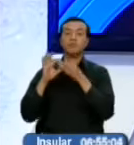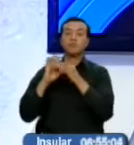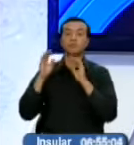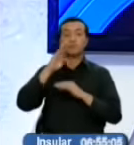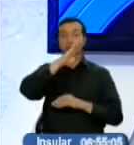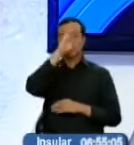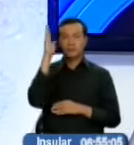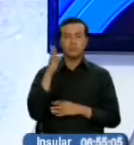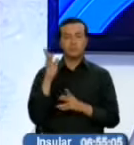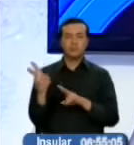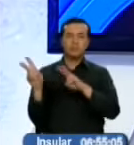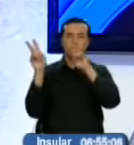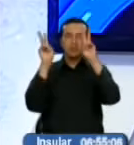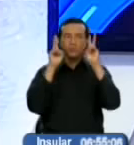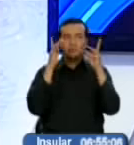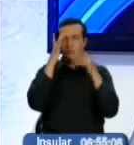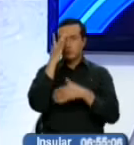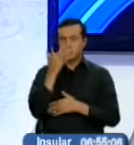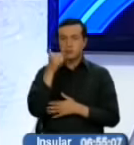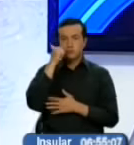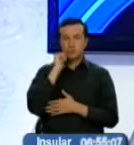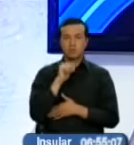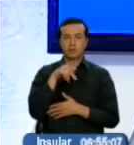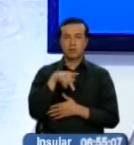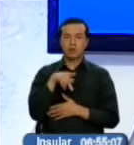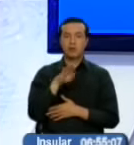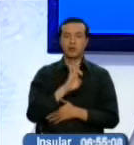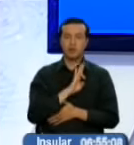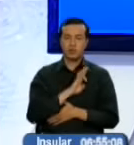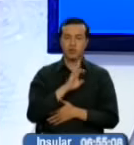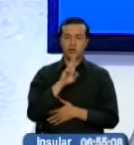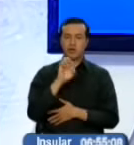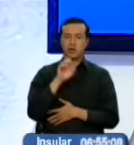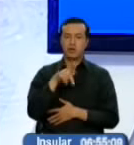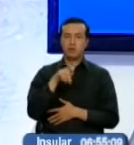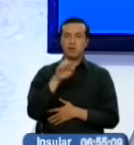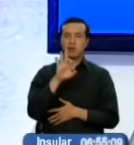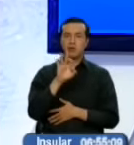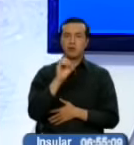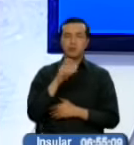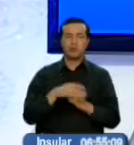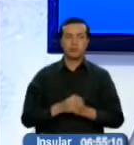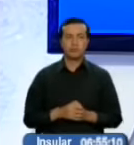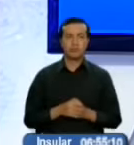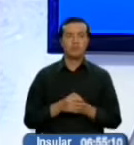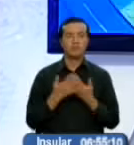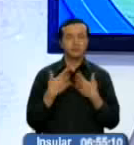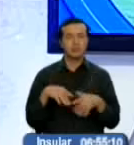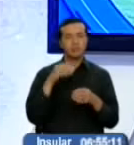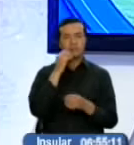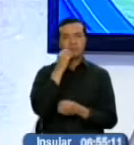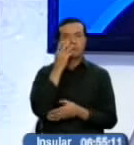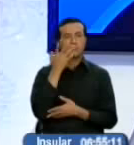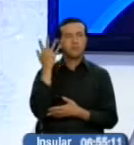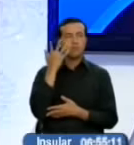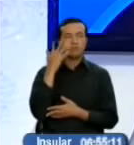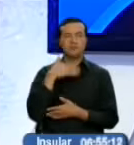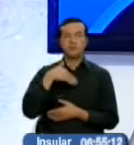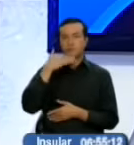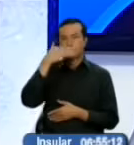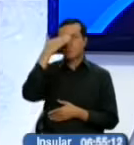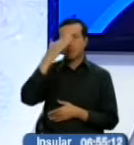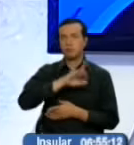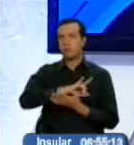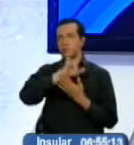Janeiro. Vamos a cambiar de tema porque ayer Pablo Repetto se dirigió hasta los Emiratos